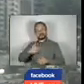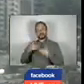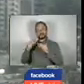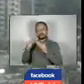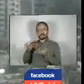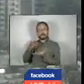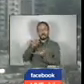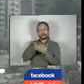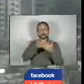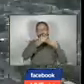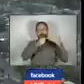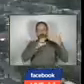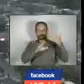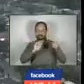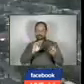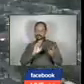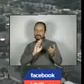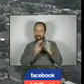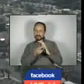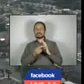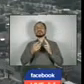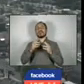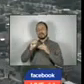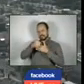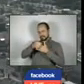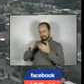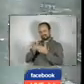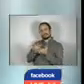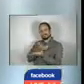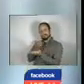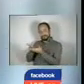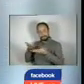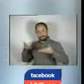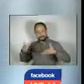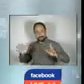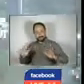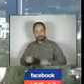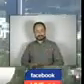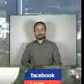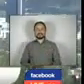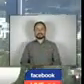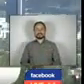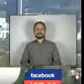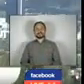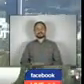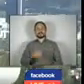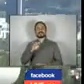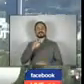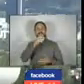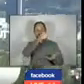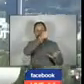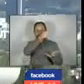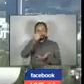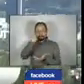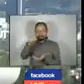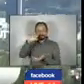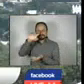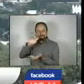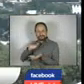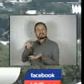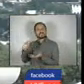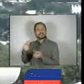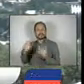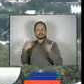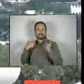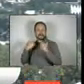reforma a la Constitución que ya fueron presentadas en la Asamblea Legislativa. Menos inversión en salud, educación y obras